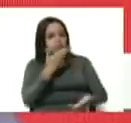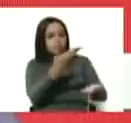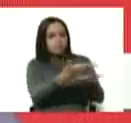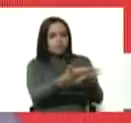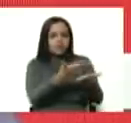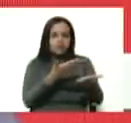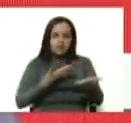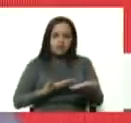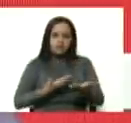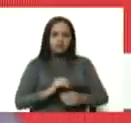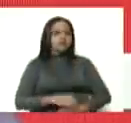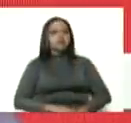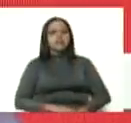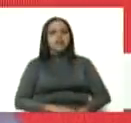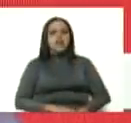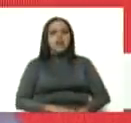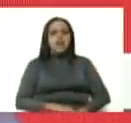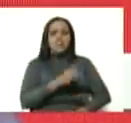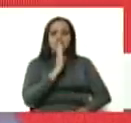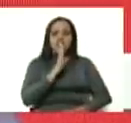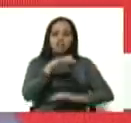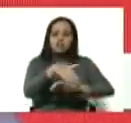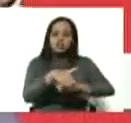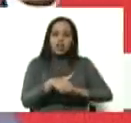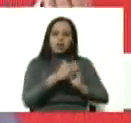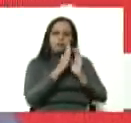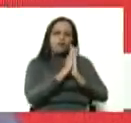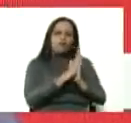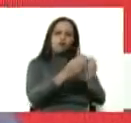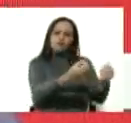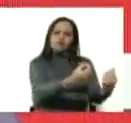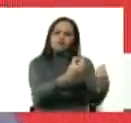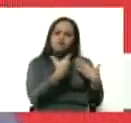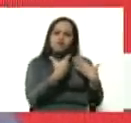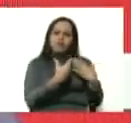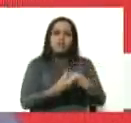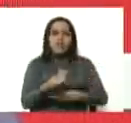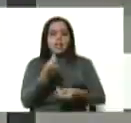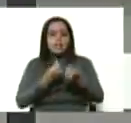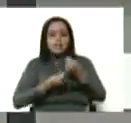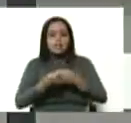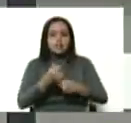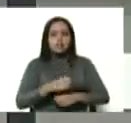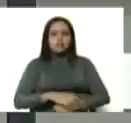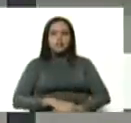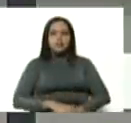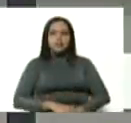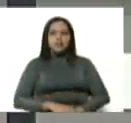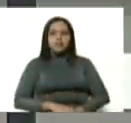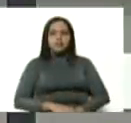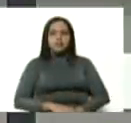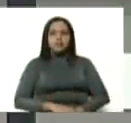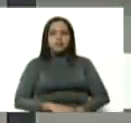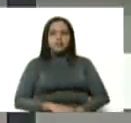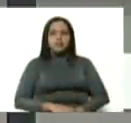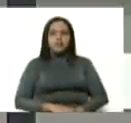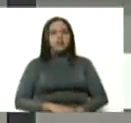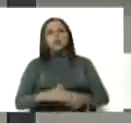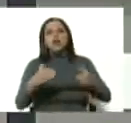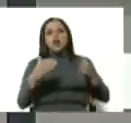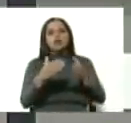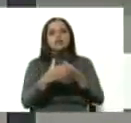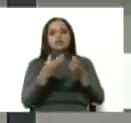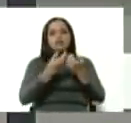su depositario que por favor envíe el dinero a un organismo de las